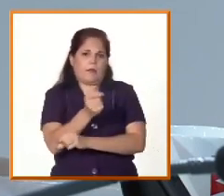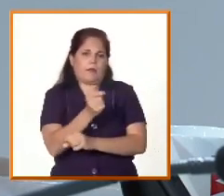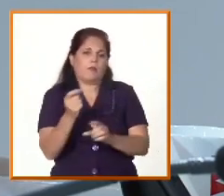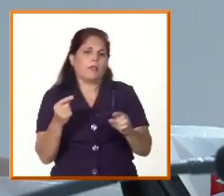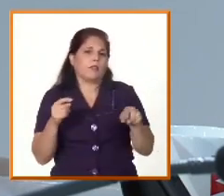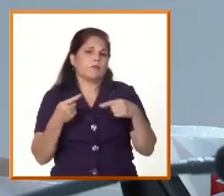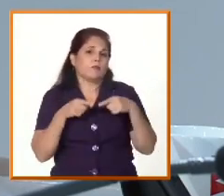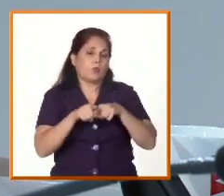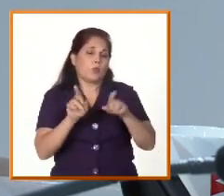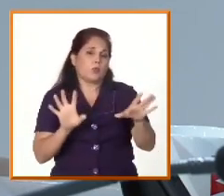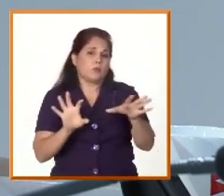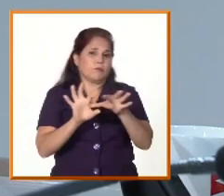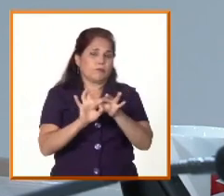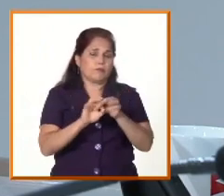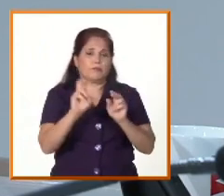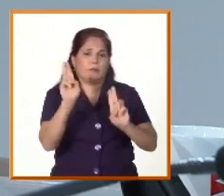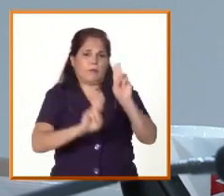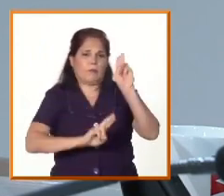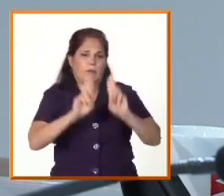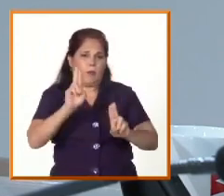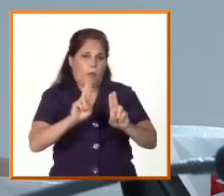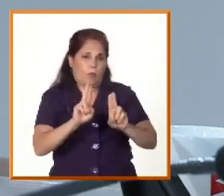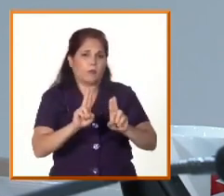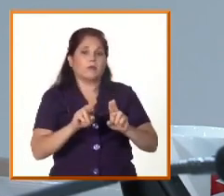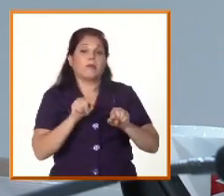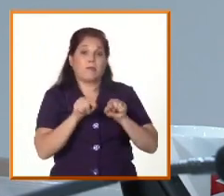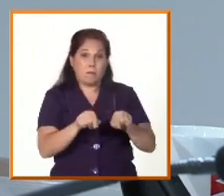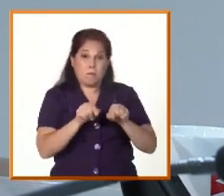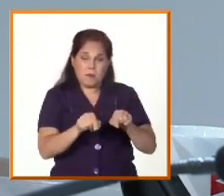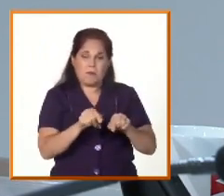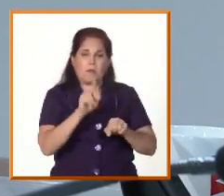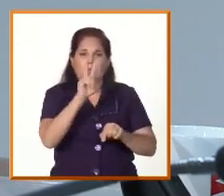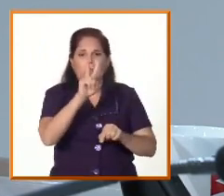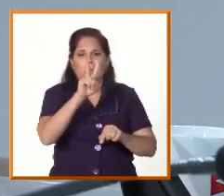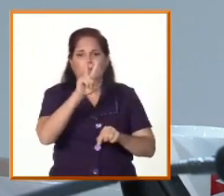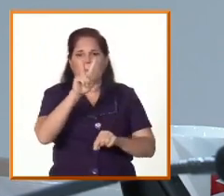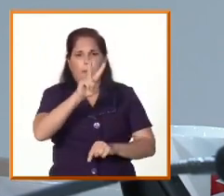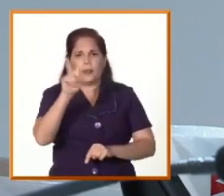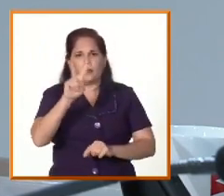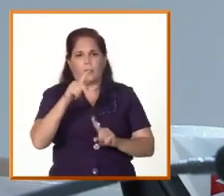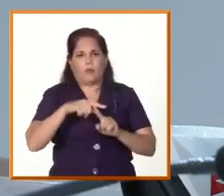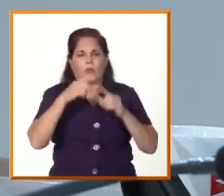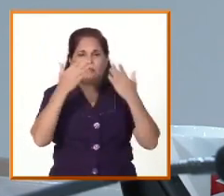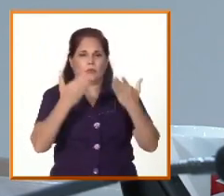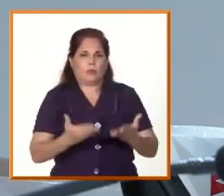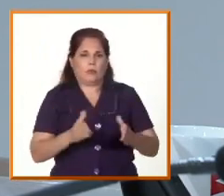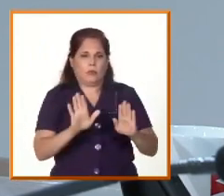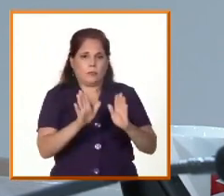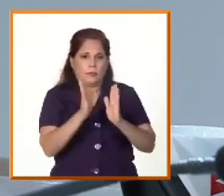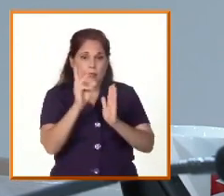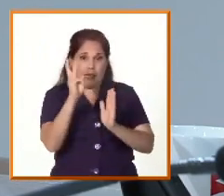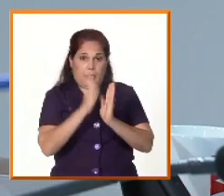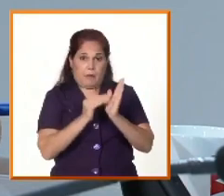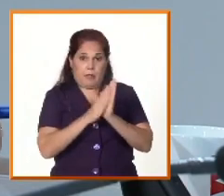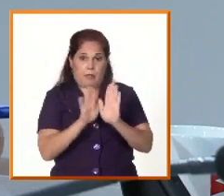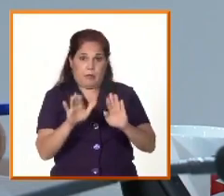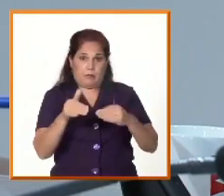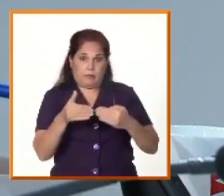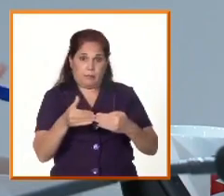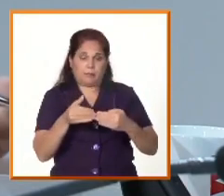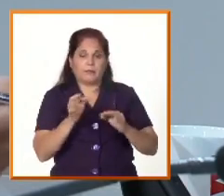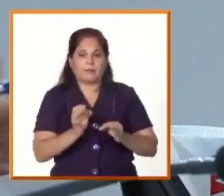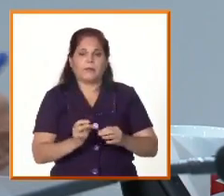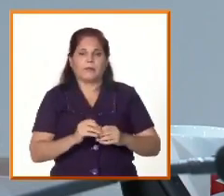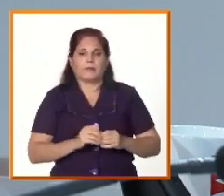ese mecanismo esa acción arrojó alrededor de 222 toneladas al cierre del primer trimestre que fueron capturadas por